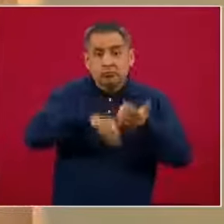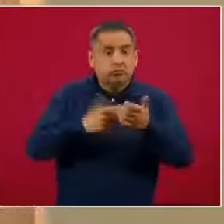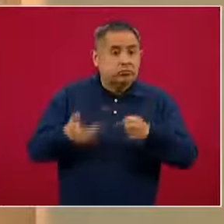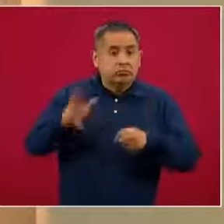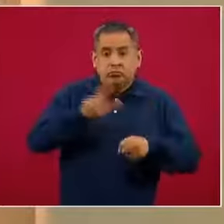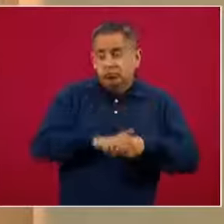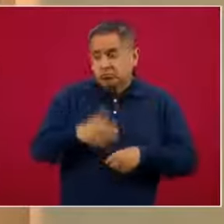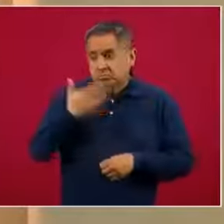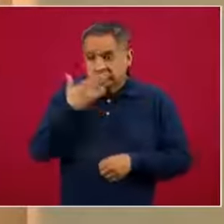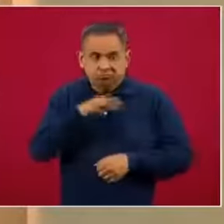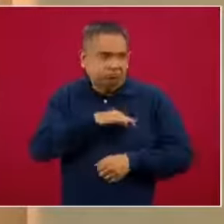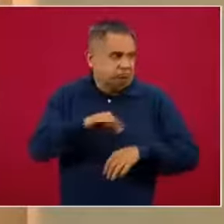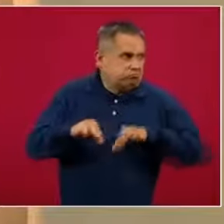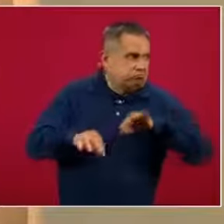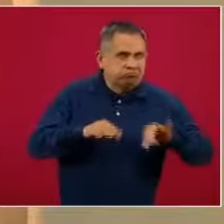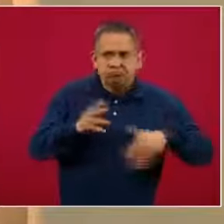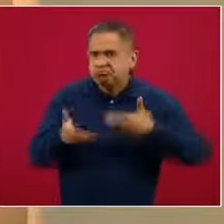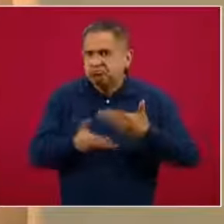sido